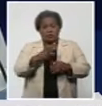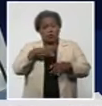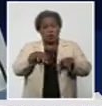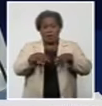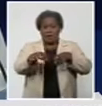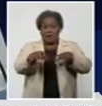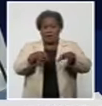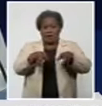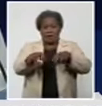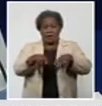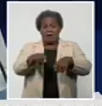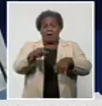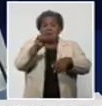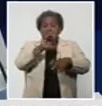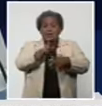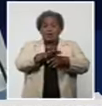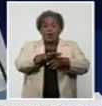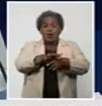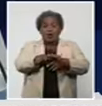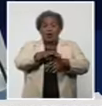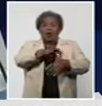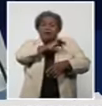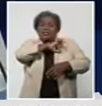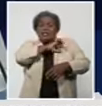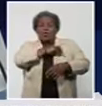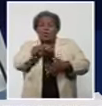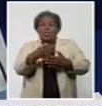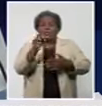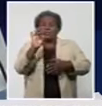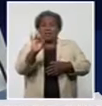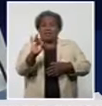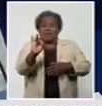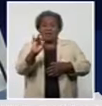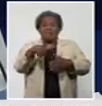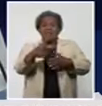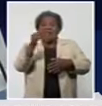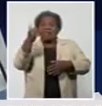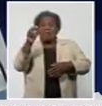comenzó con los síntomas el día 7, el día 10 ingresó